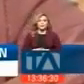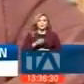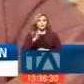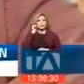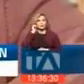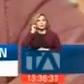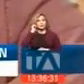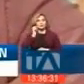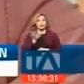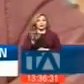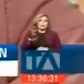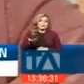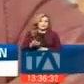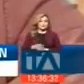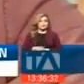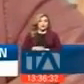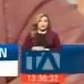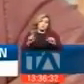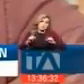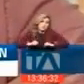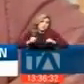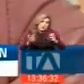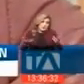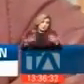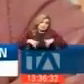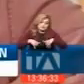pasar. Eso te puede suceder.